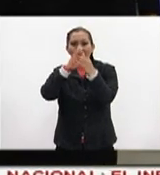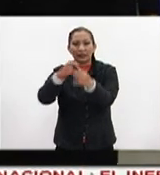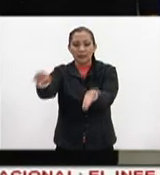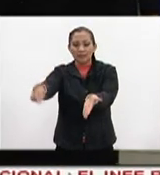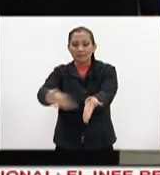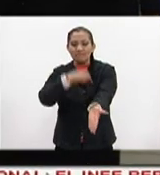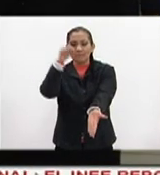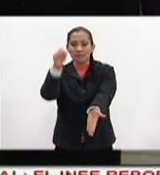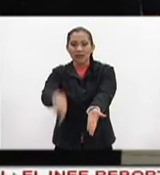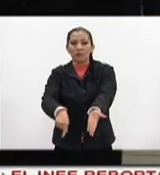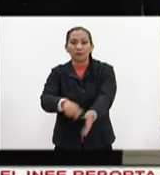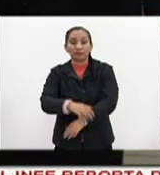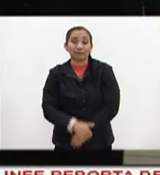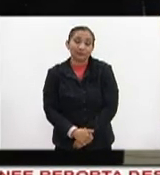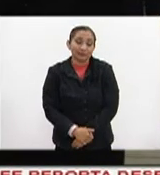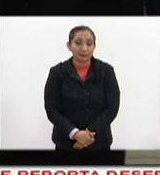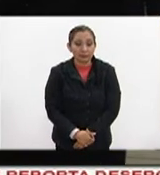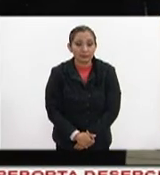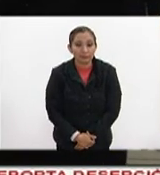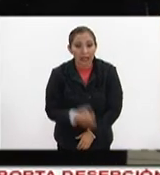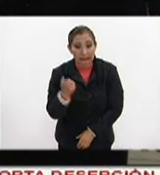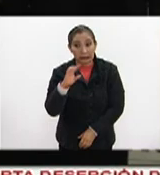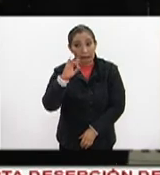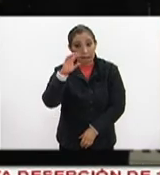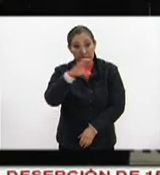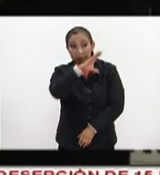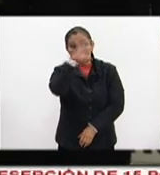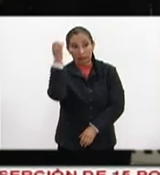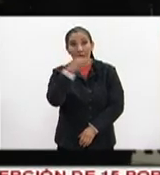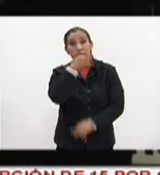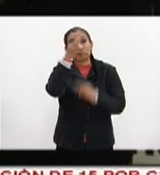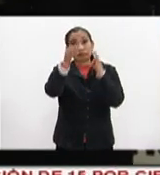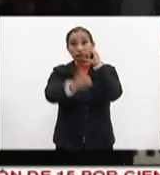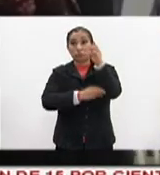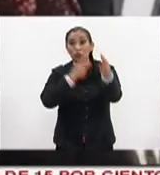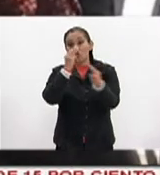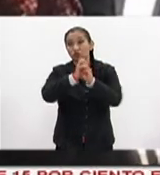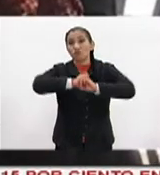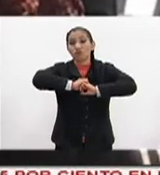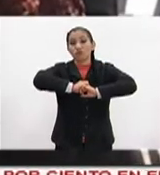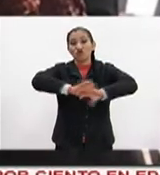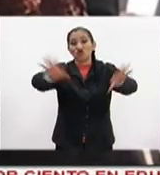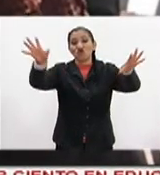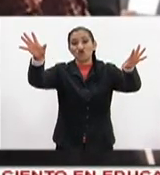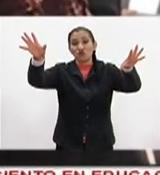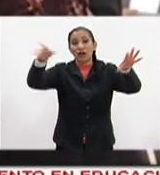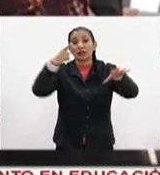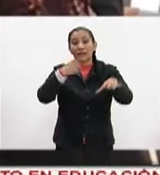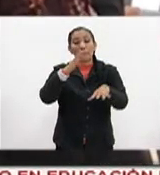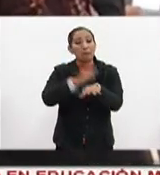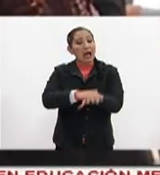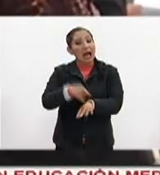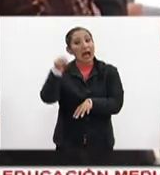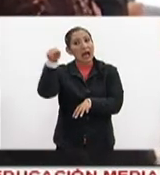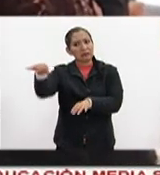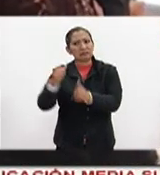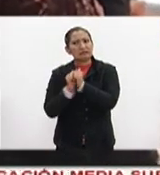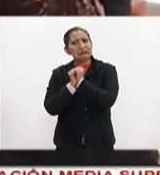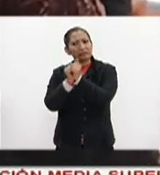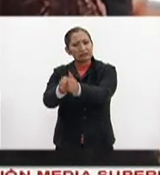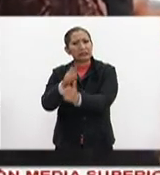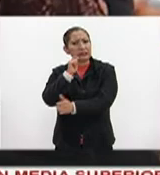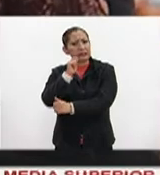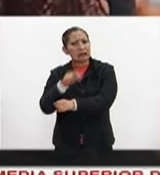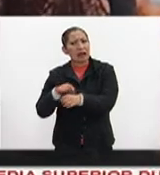firmó con el PES. Así es, fue una imagen que pues dio la vuelta porque Es una de sus principales aliadas